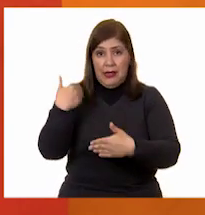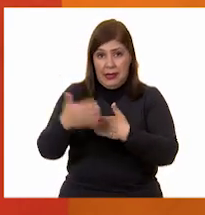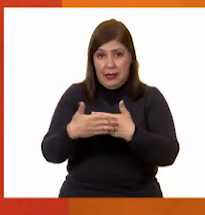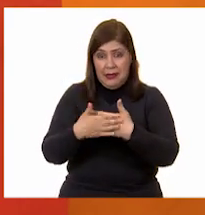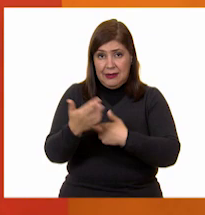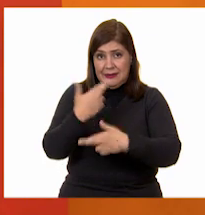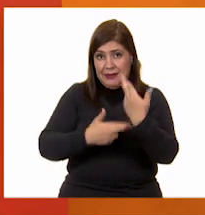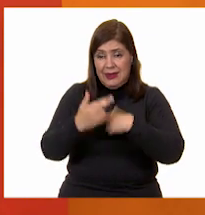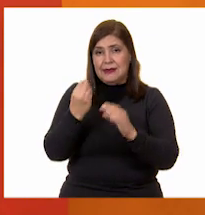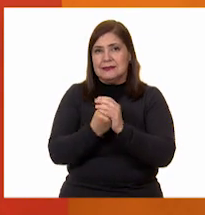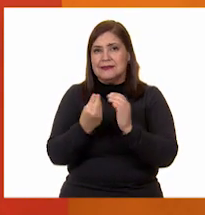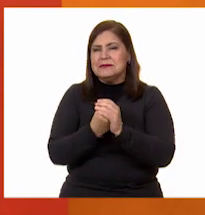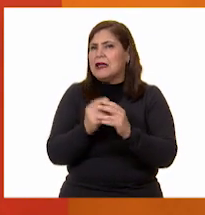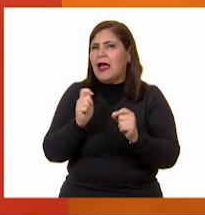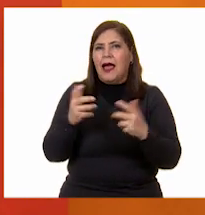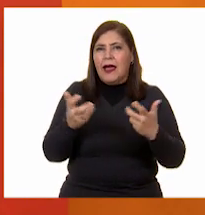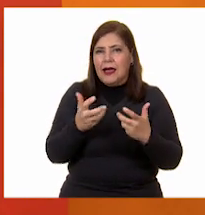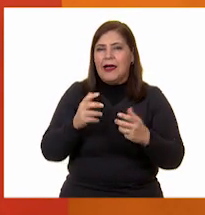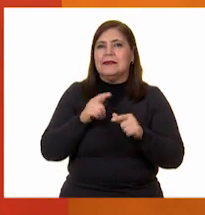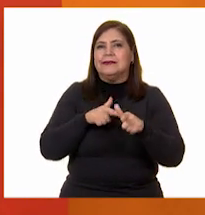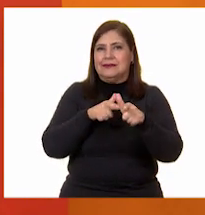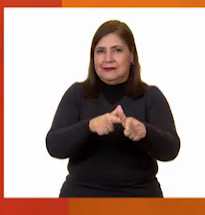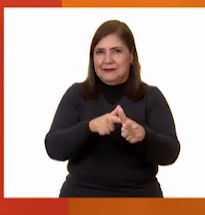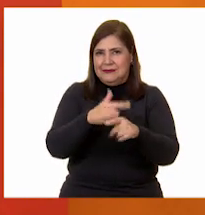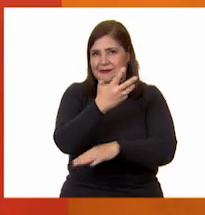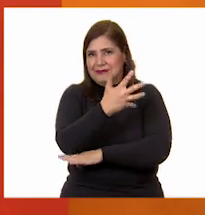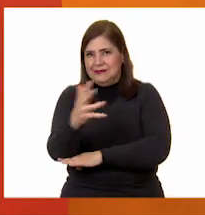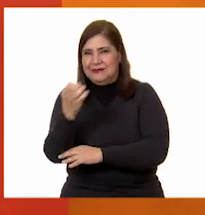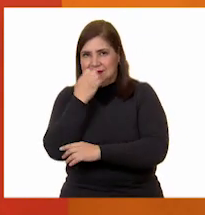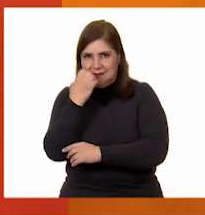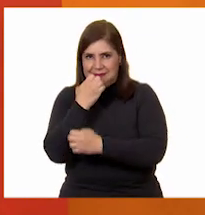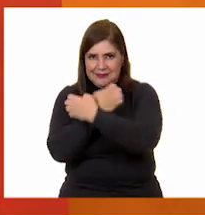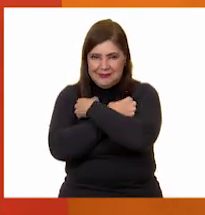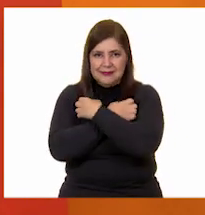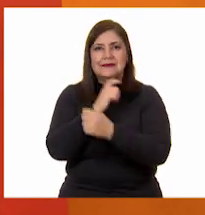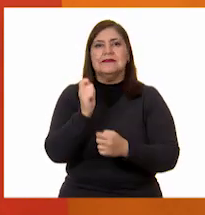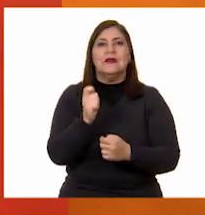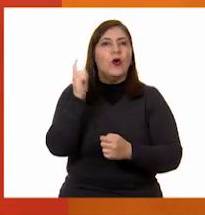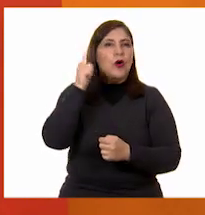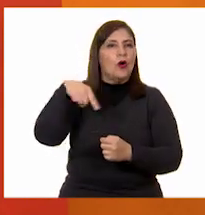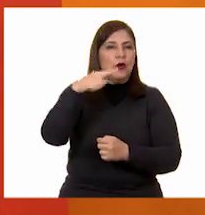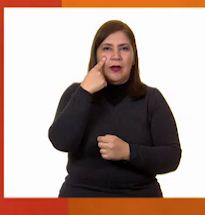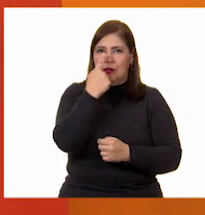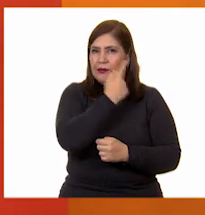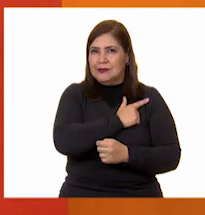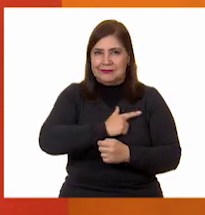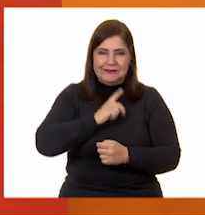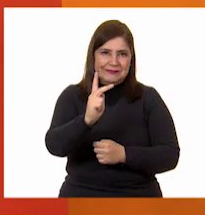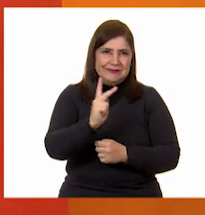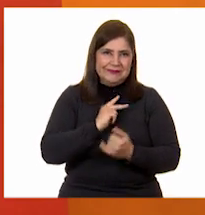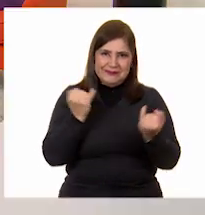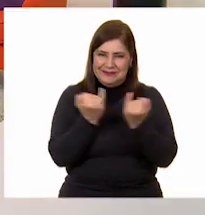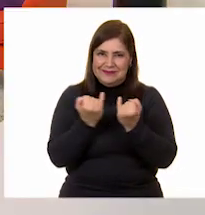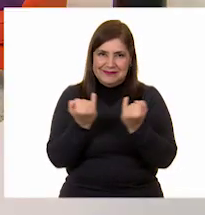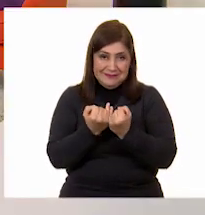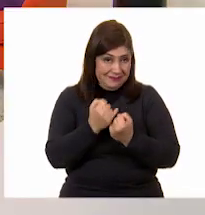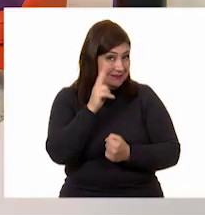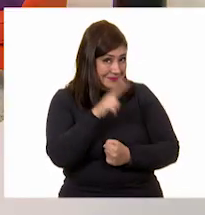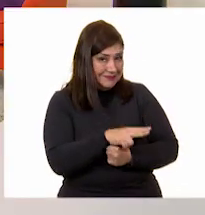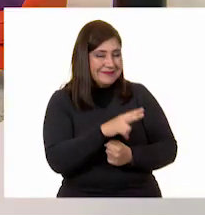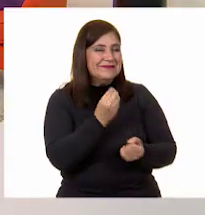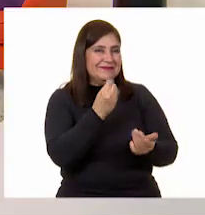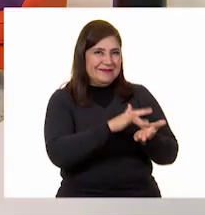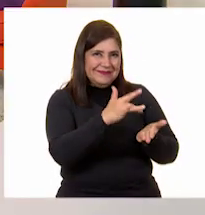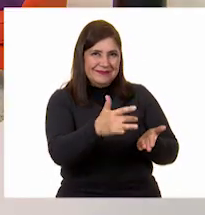hacer? Continuamos con Educación Preescolar. Esperamos que hayan disfrutado este programa tanto como nosotras. Gwendolyn,